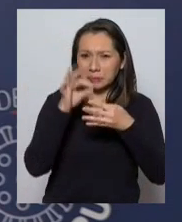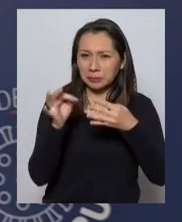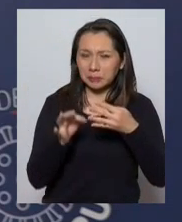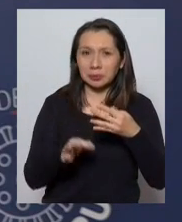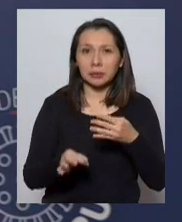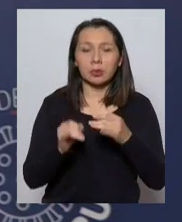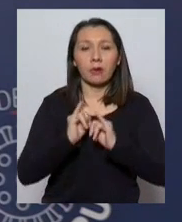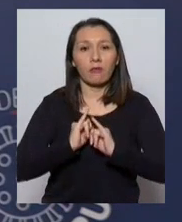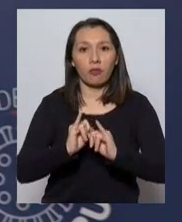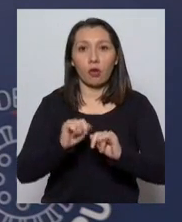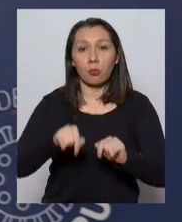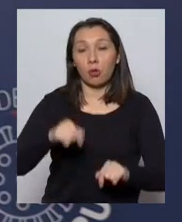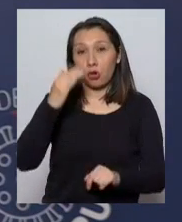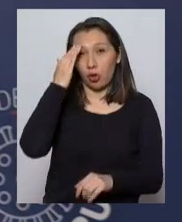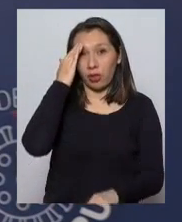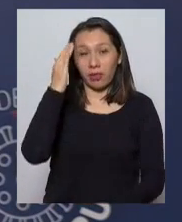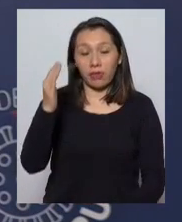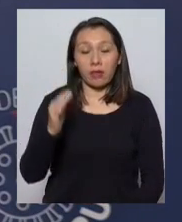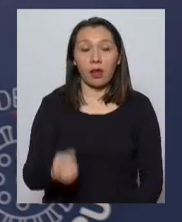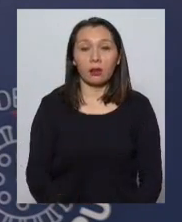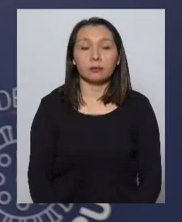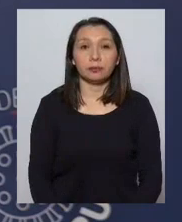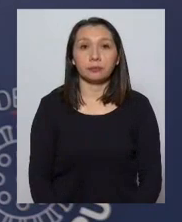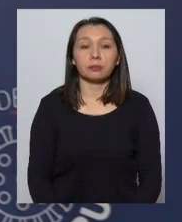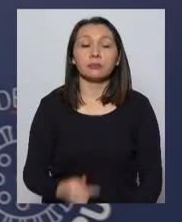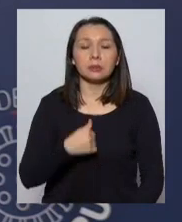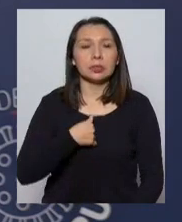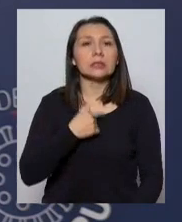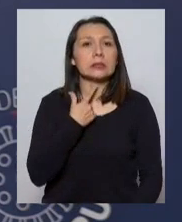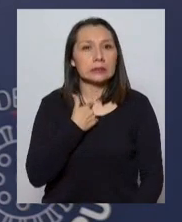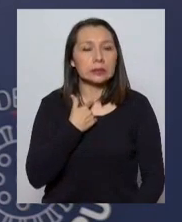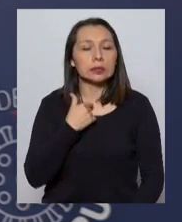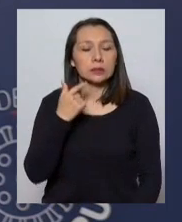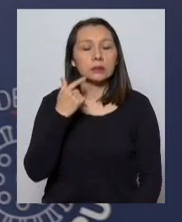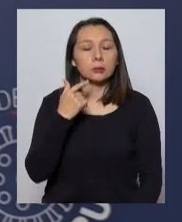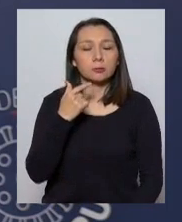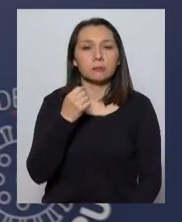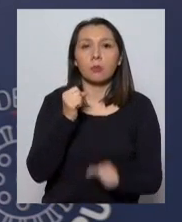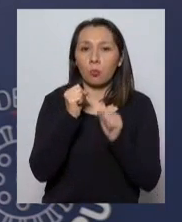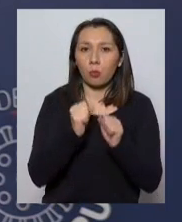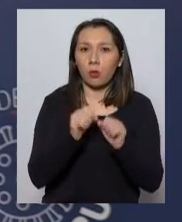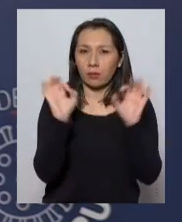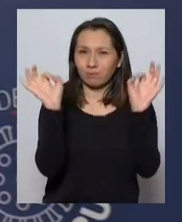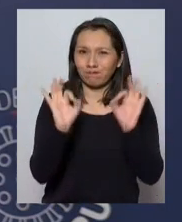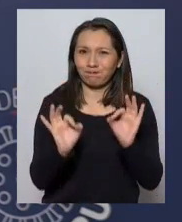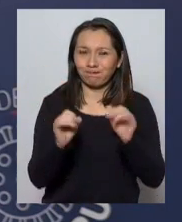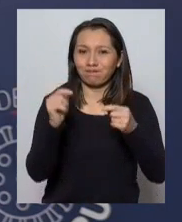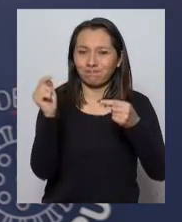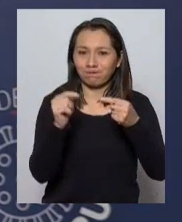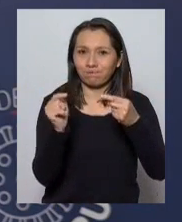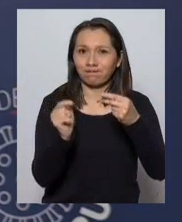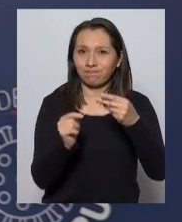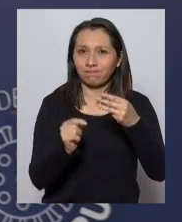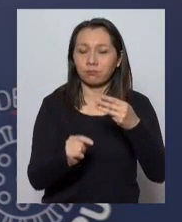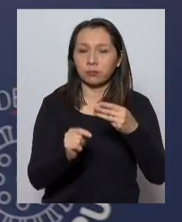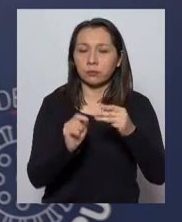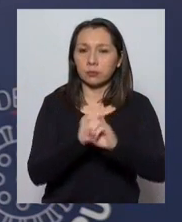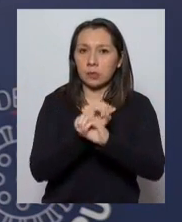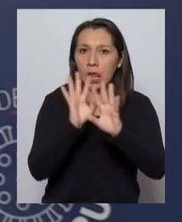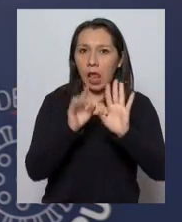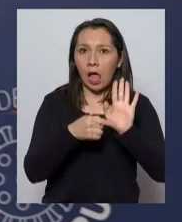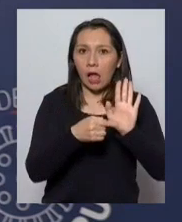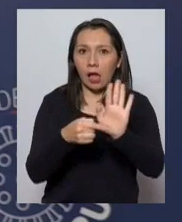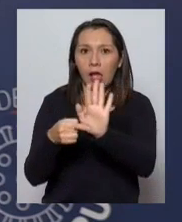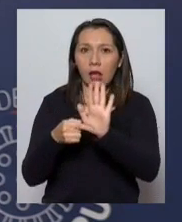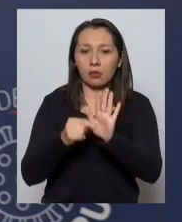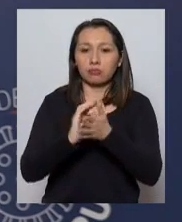al informe el día de hoy me interesaría puntualizar o poner en común